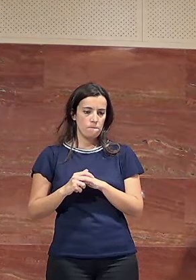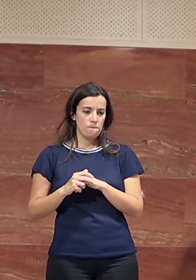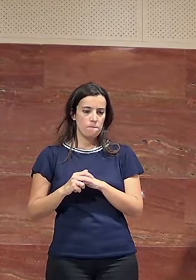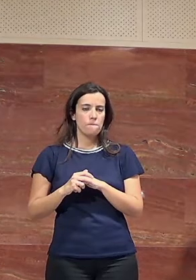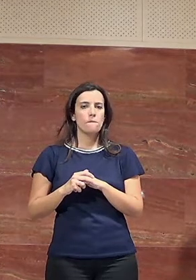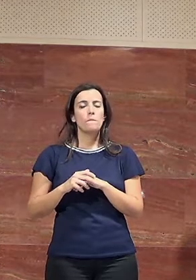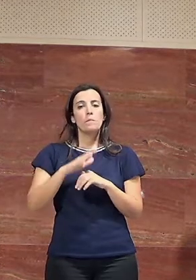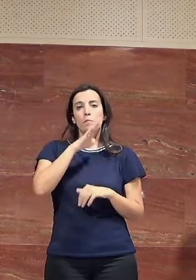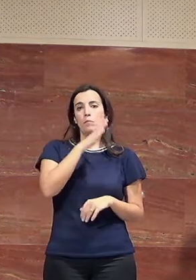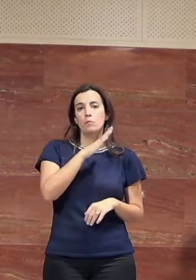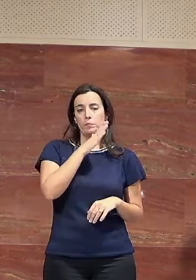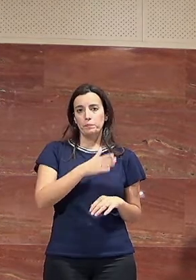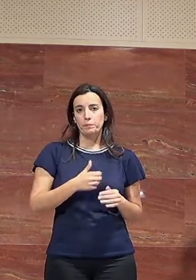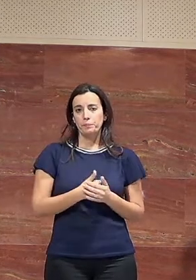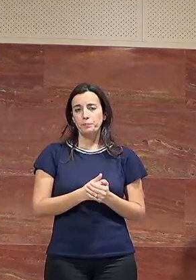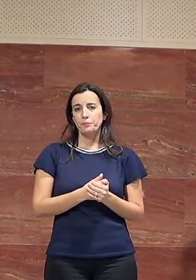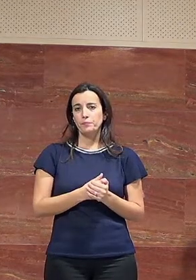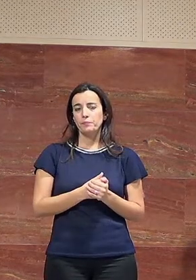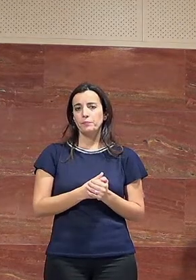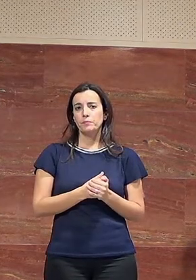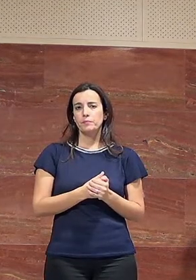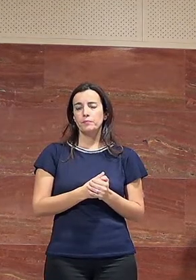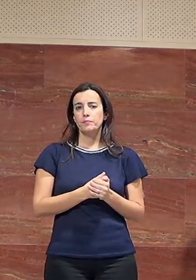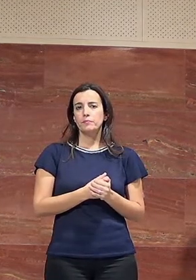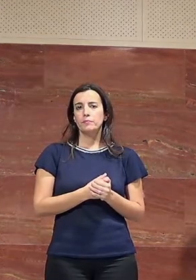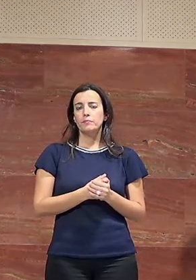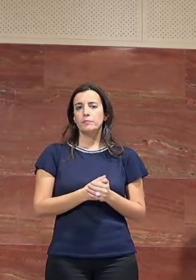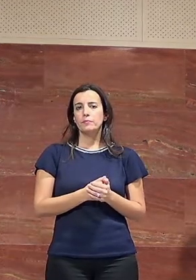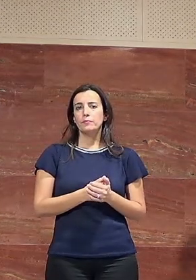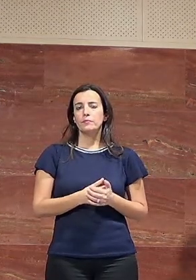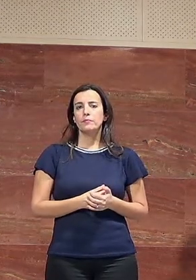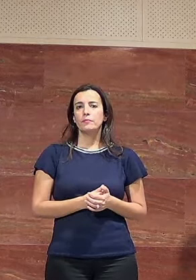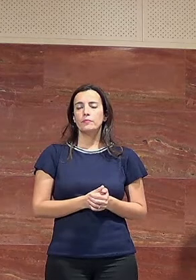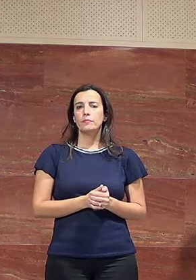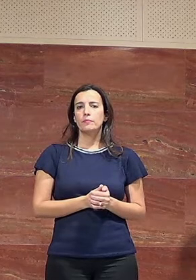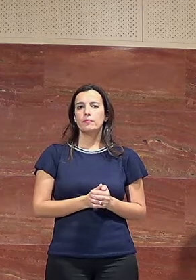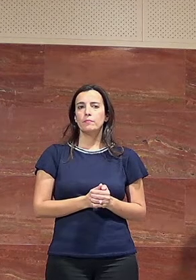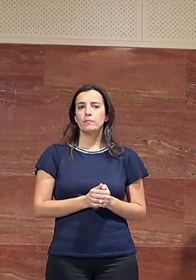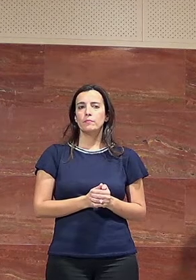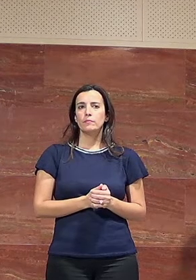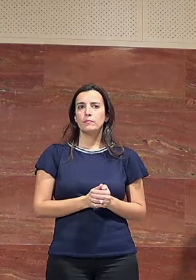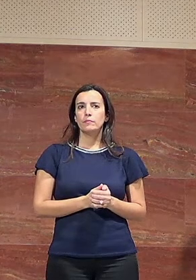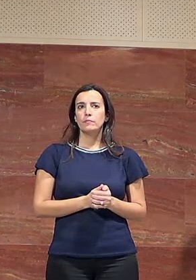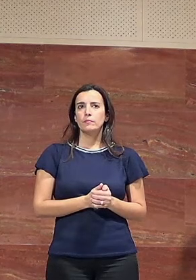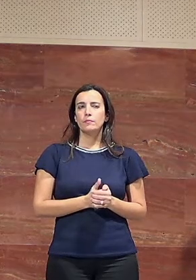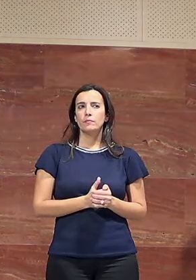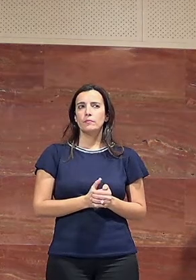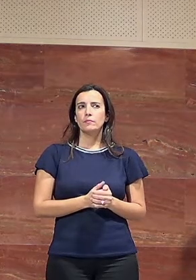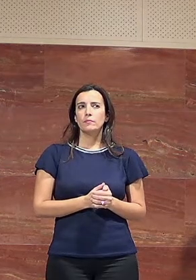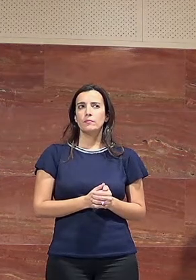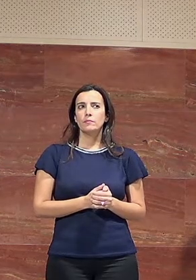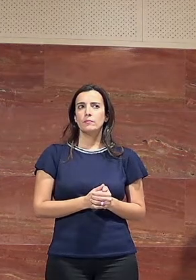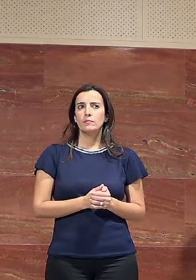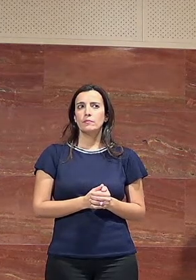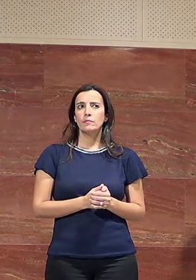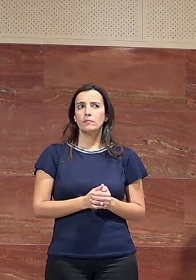porque cuando una persona ha habido una vida completa, tiene